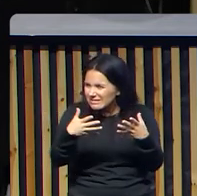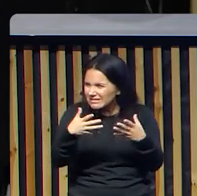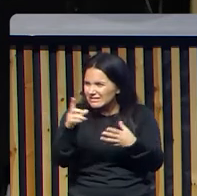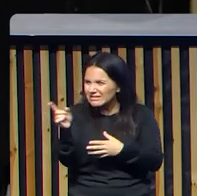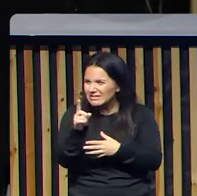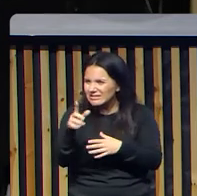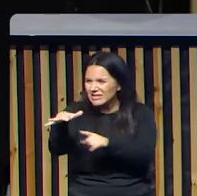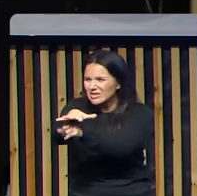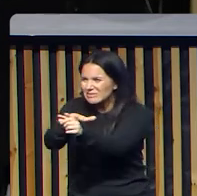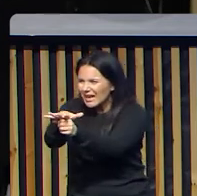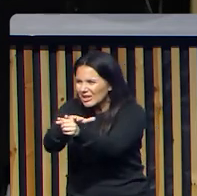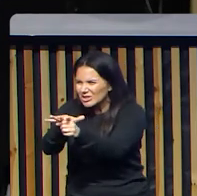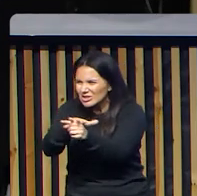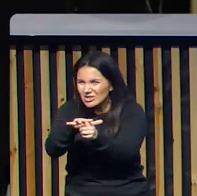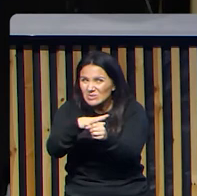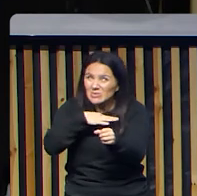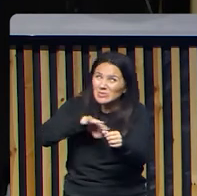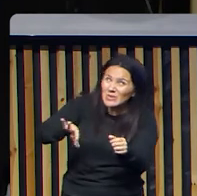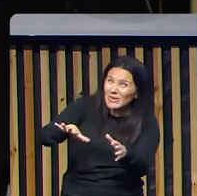Distrito puede